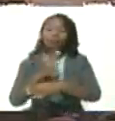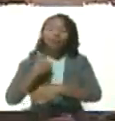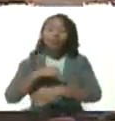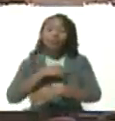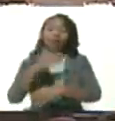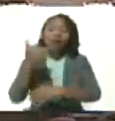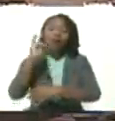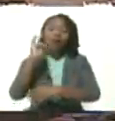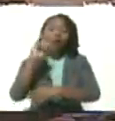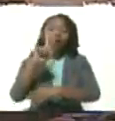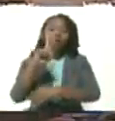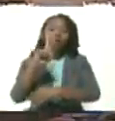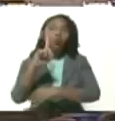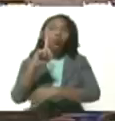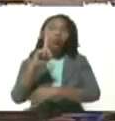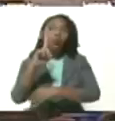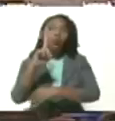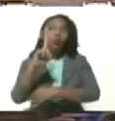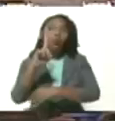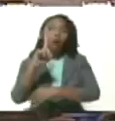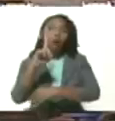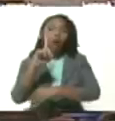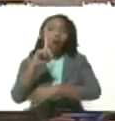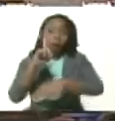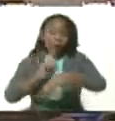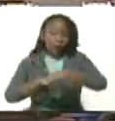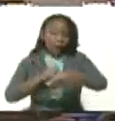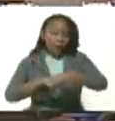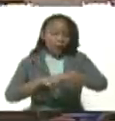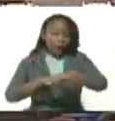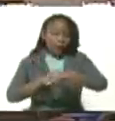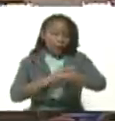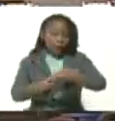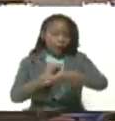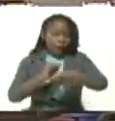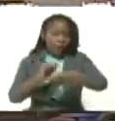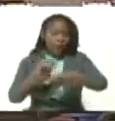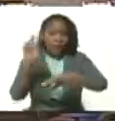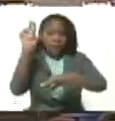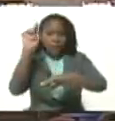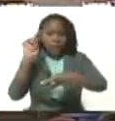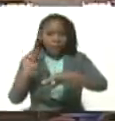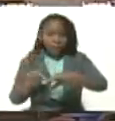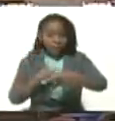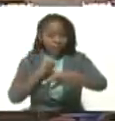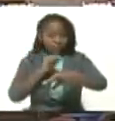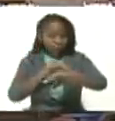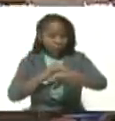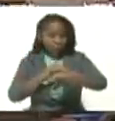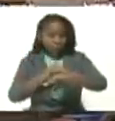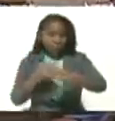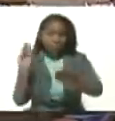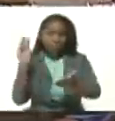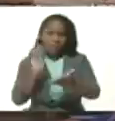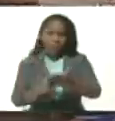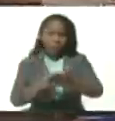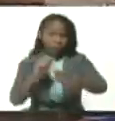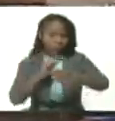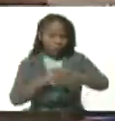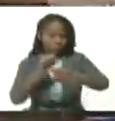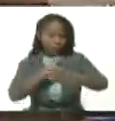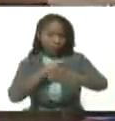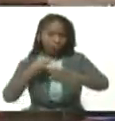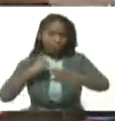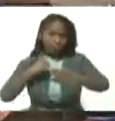tenemos un radio terminal que es el que usamos a diario. Colocamos, es